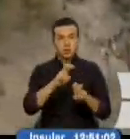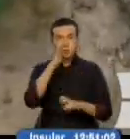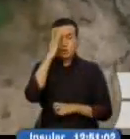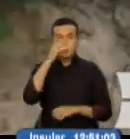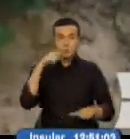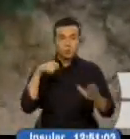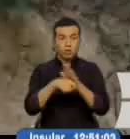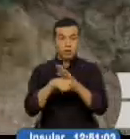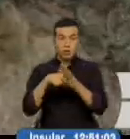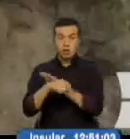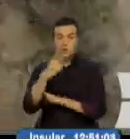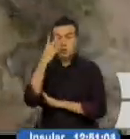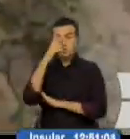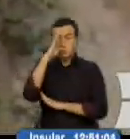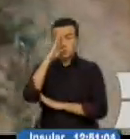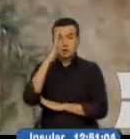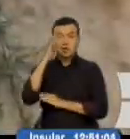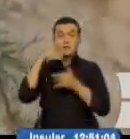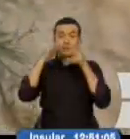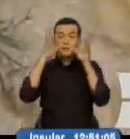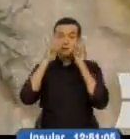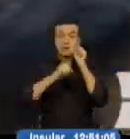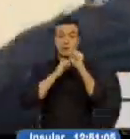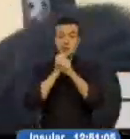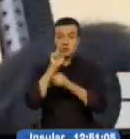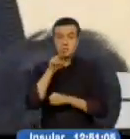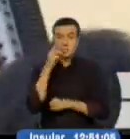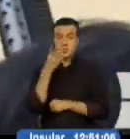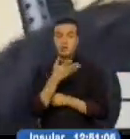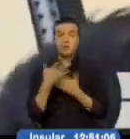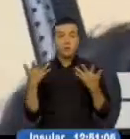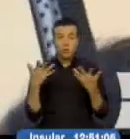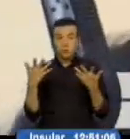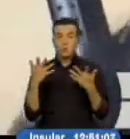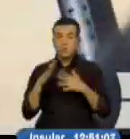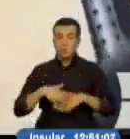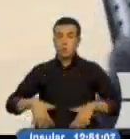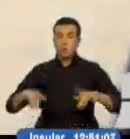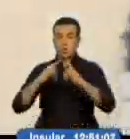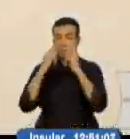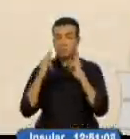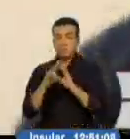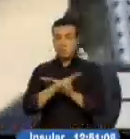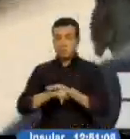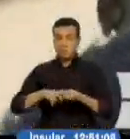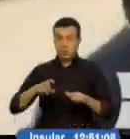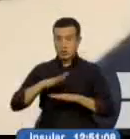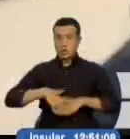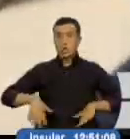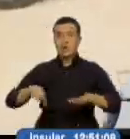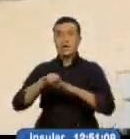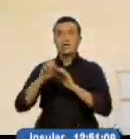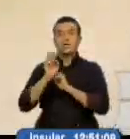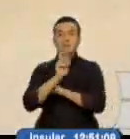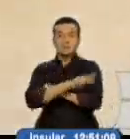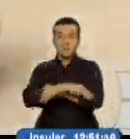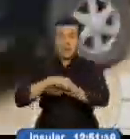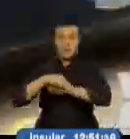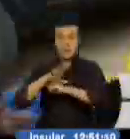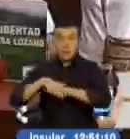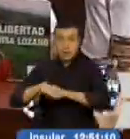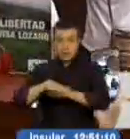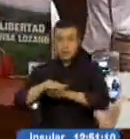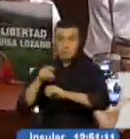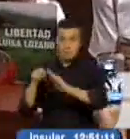la muerte de 2 policías en diciembre de 2016 en un ataque a un campamento minero en San Carlos de Pananza, en Morona,